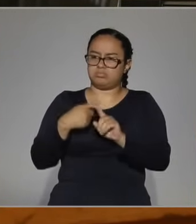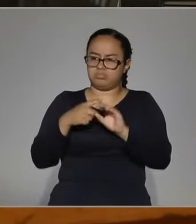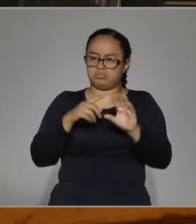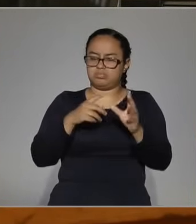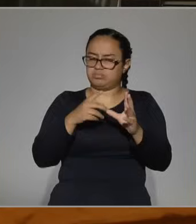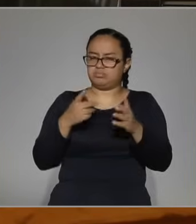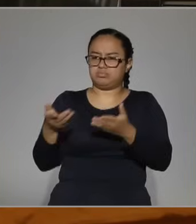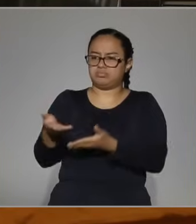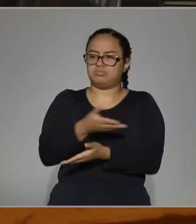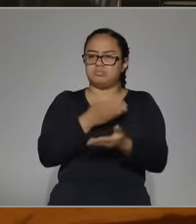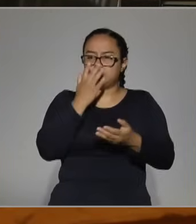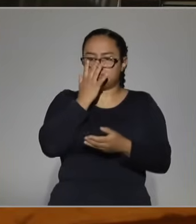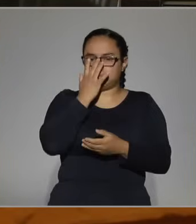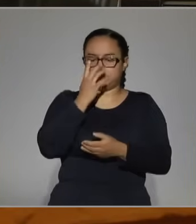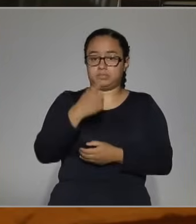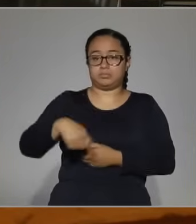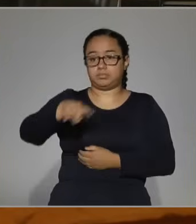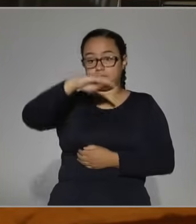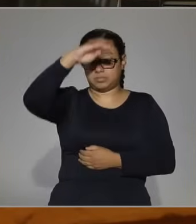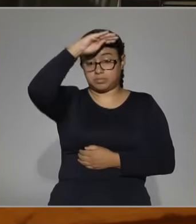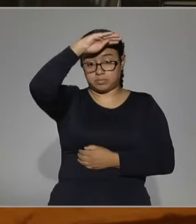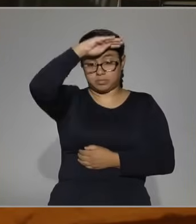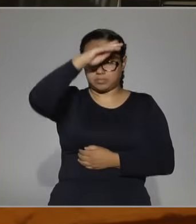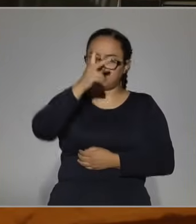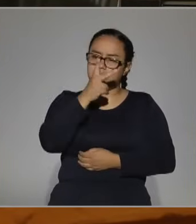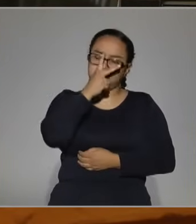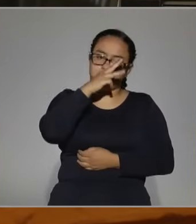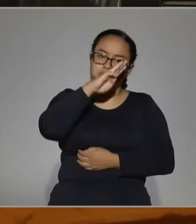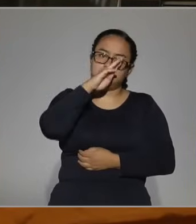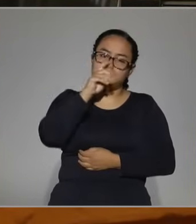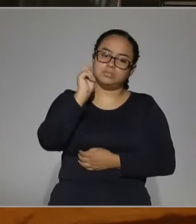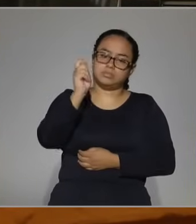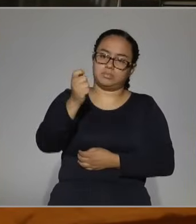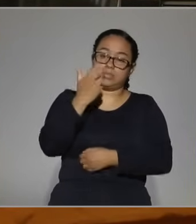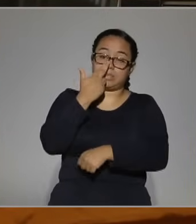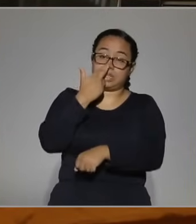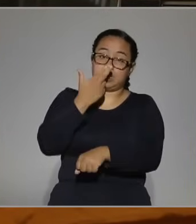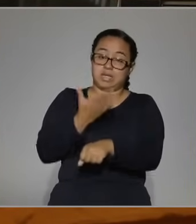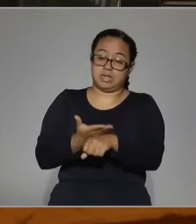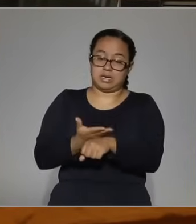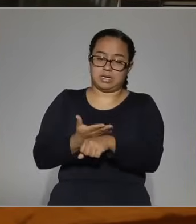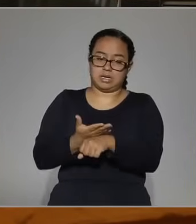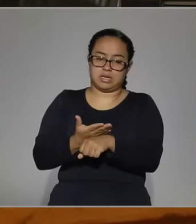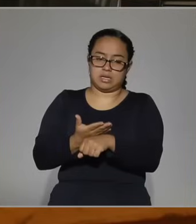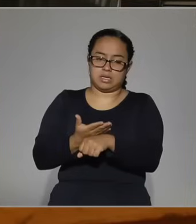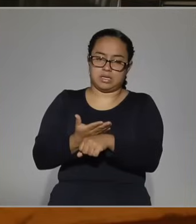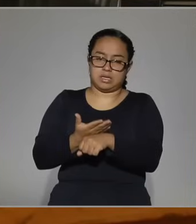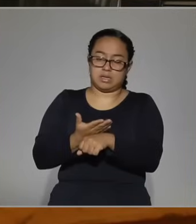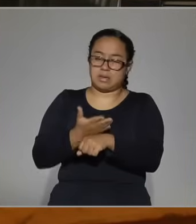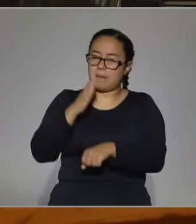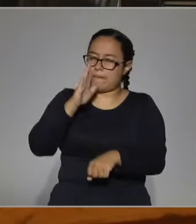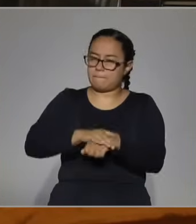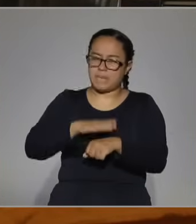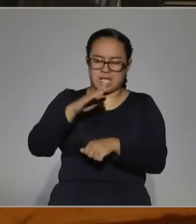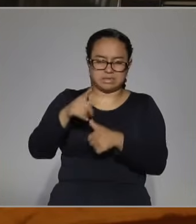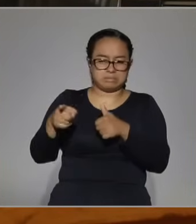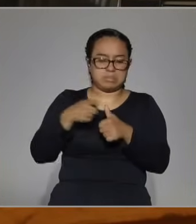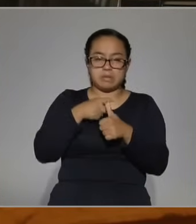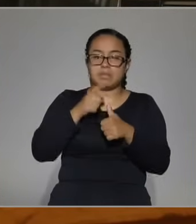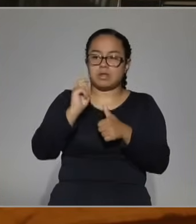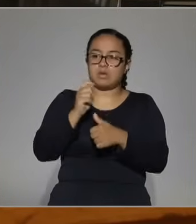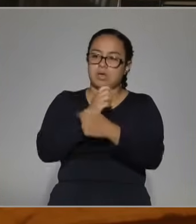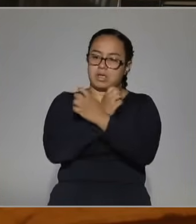podríamos decir que los papás son, podríamos decir, los responsables principales de la